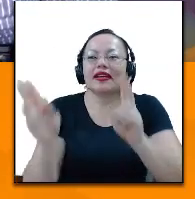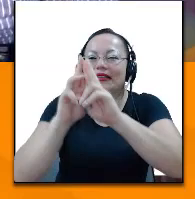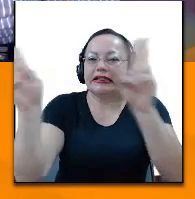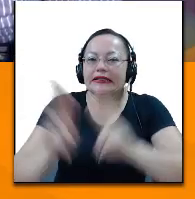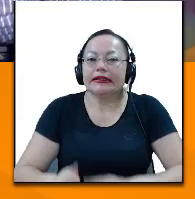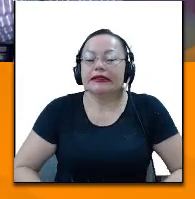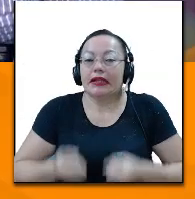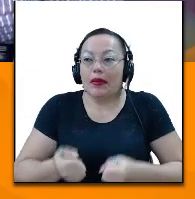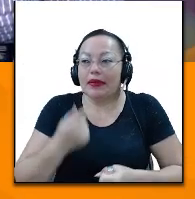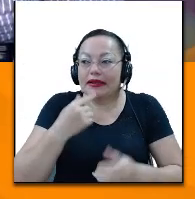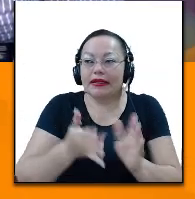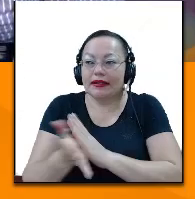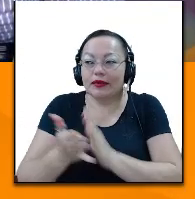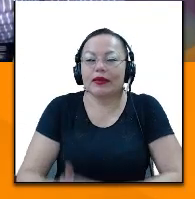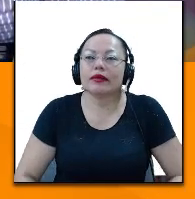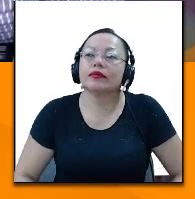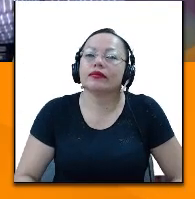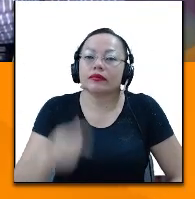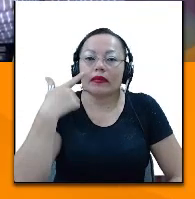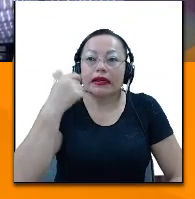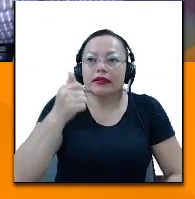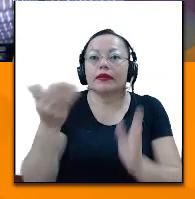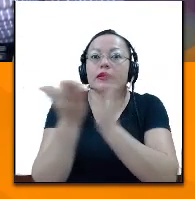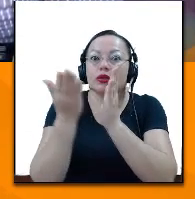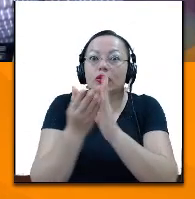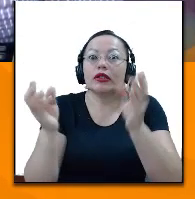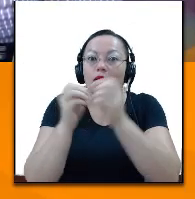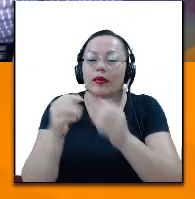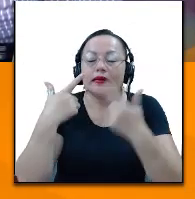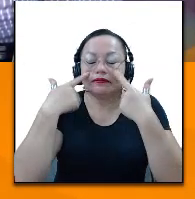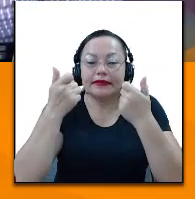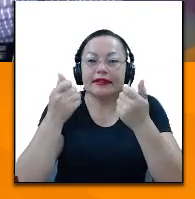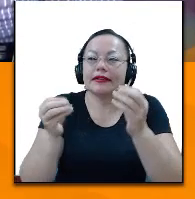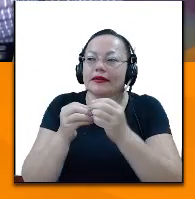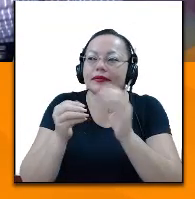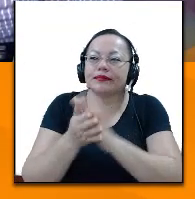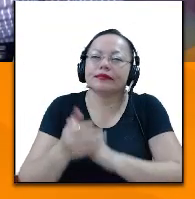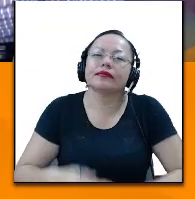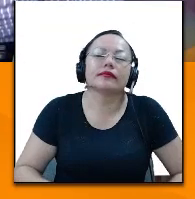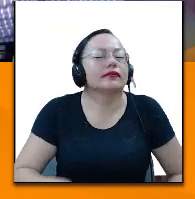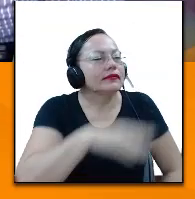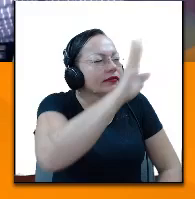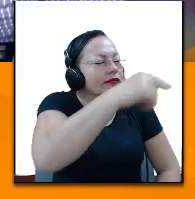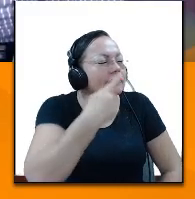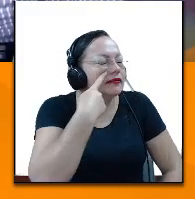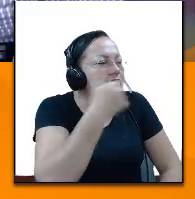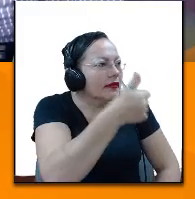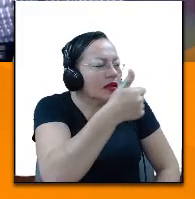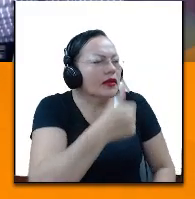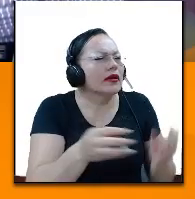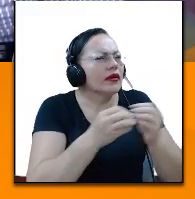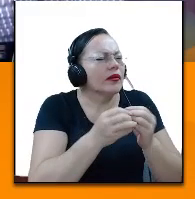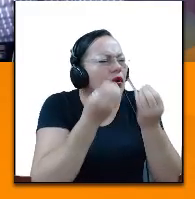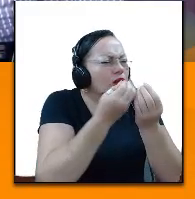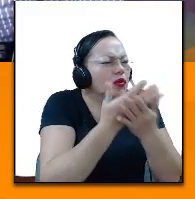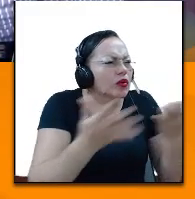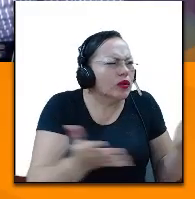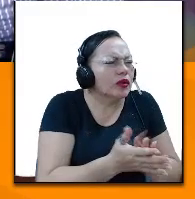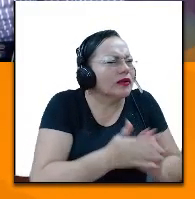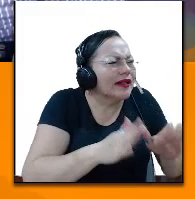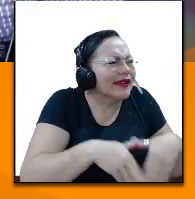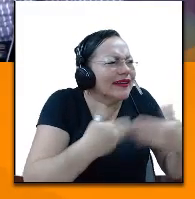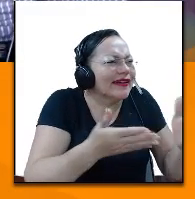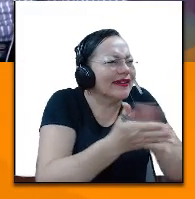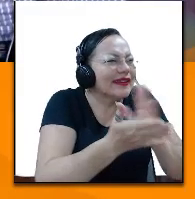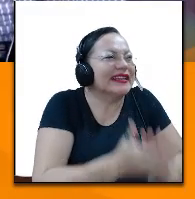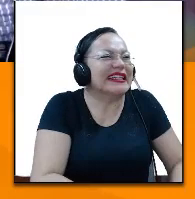pesado. Buenísimo que estés estudiando. Óyeme, y he visto en muchos aspectos muchas cosas y es un aprender tanto para